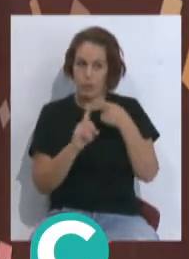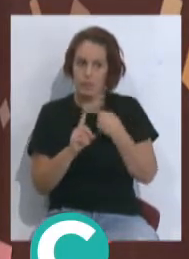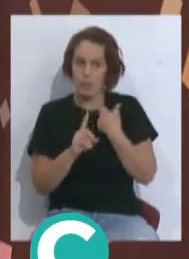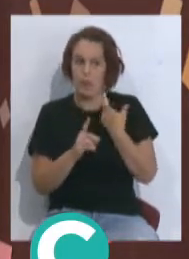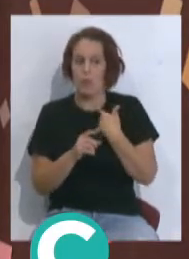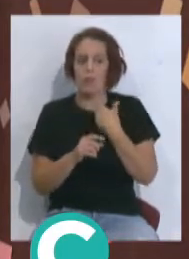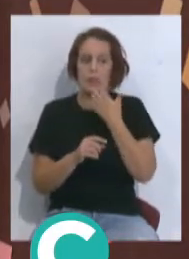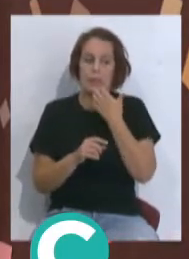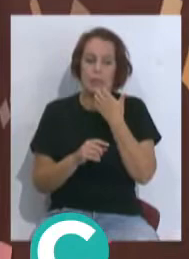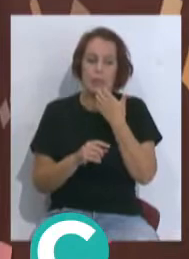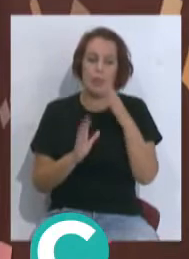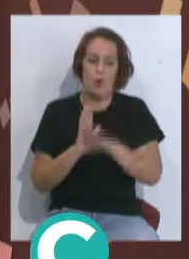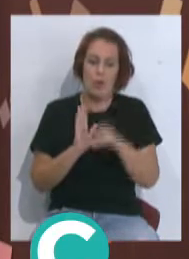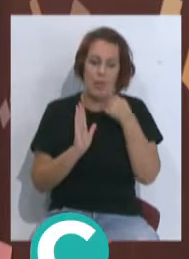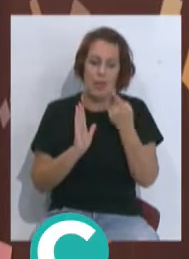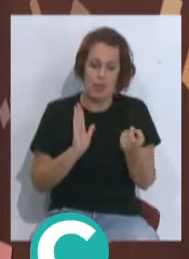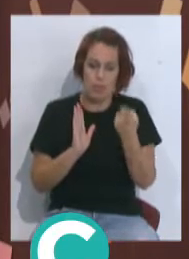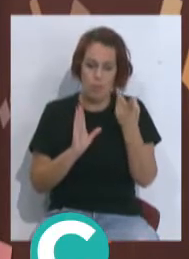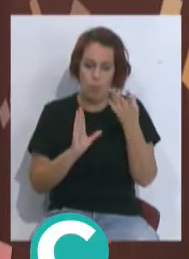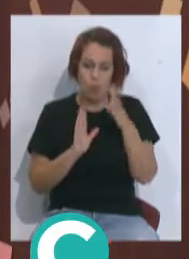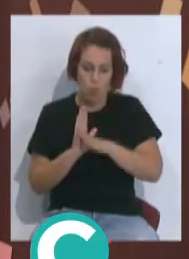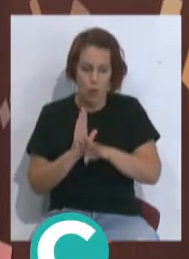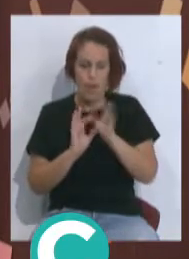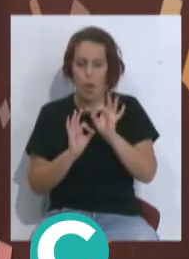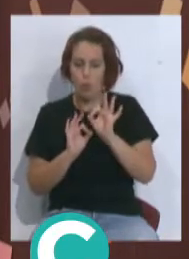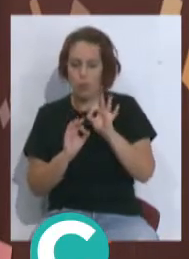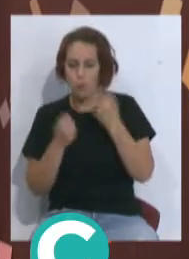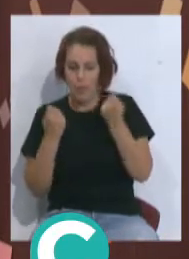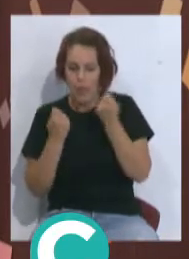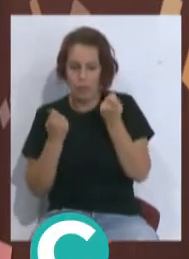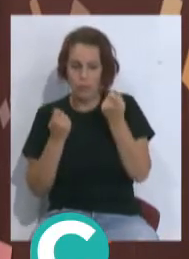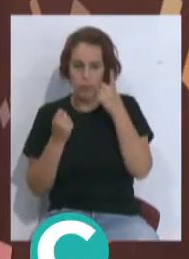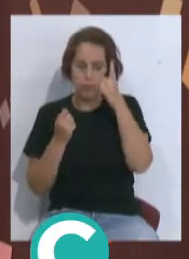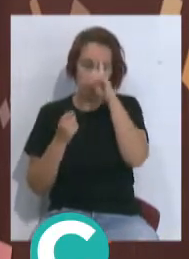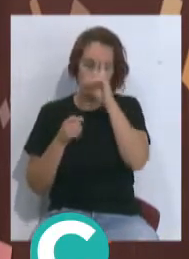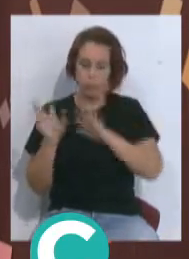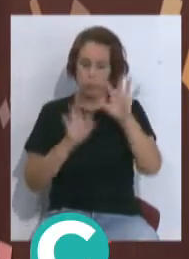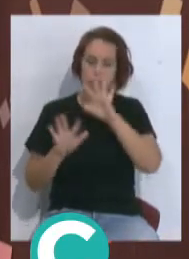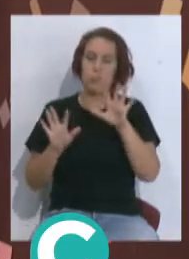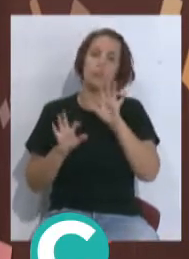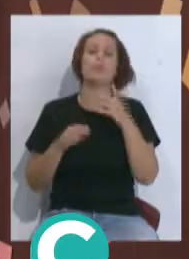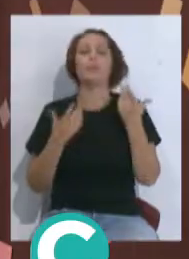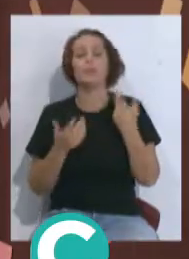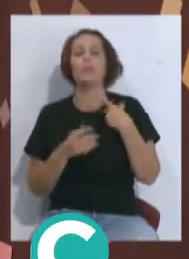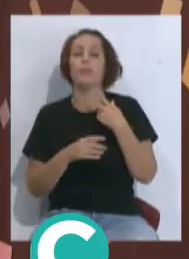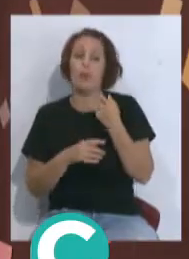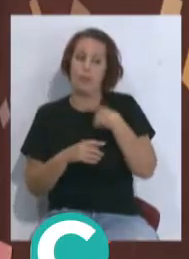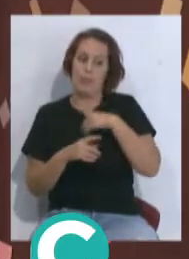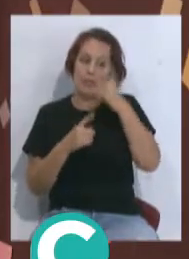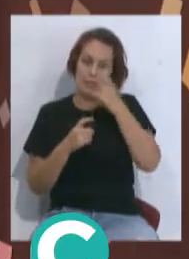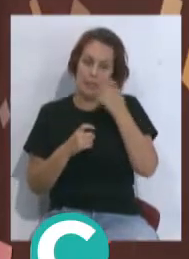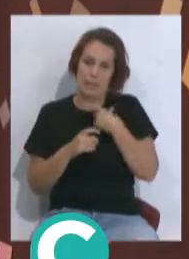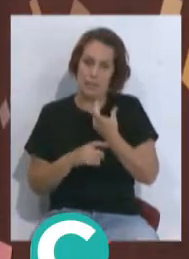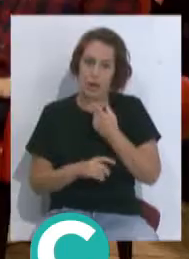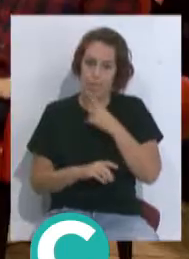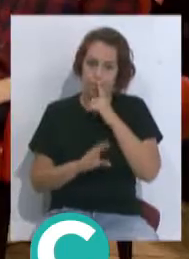después no sabemos si decimos durante el programa, en la pausa de publicidad o fuera antes de comenzar. Les recordamos con José María Aguilera, con Alicia Pérez,